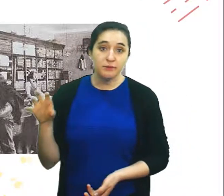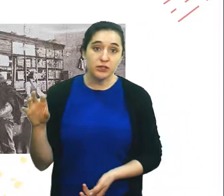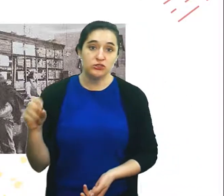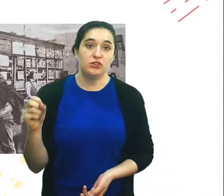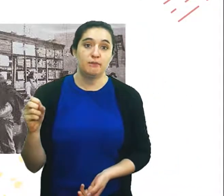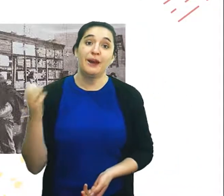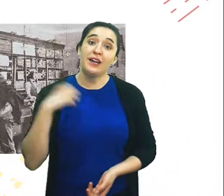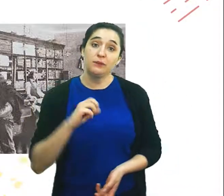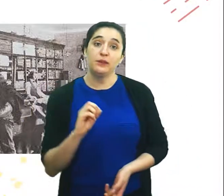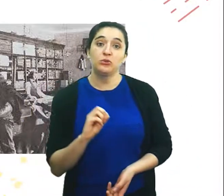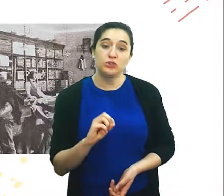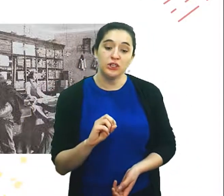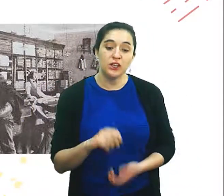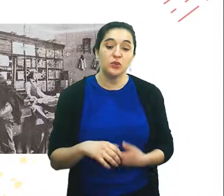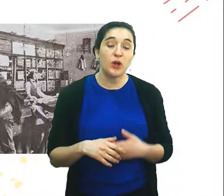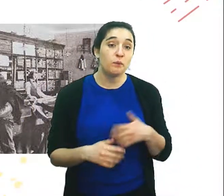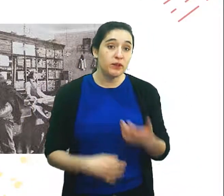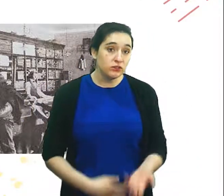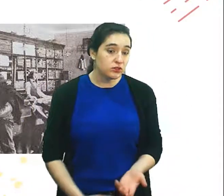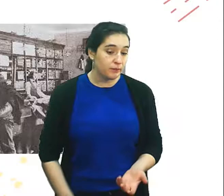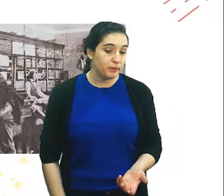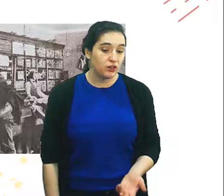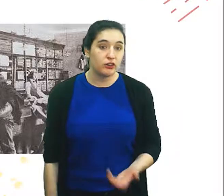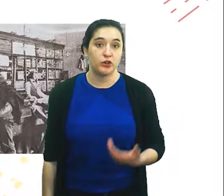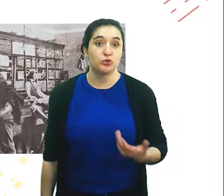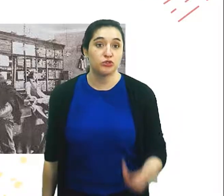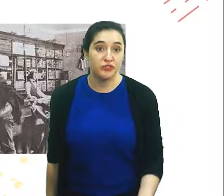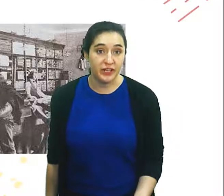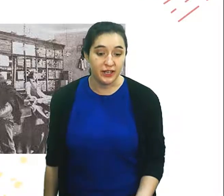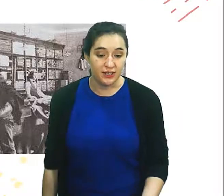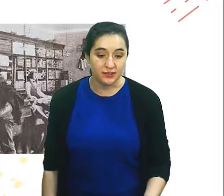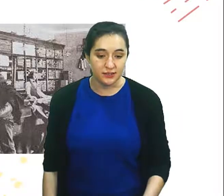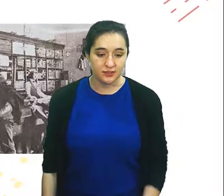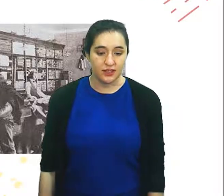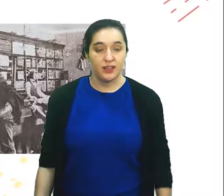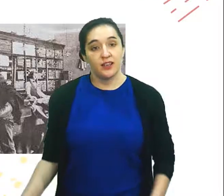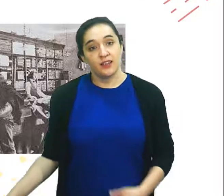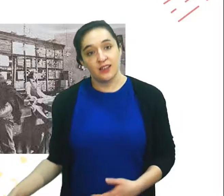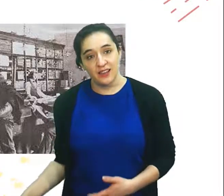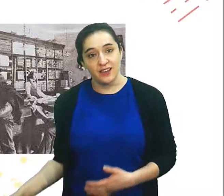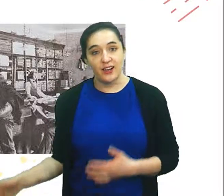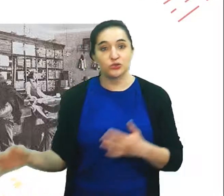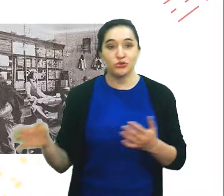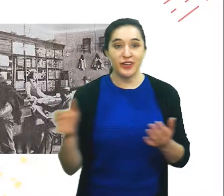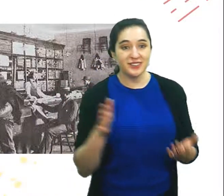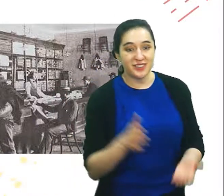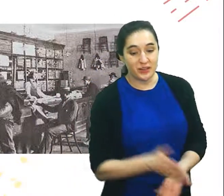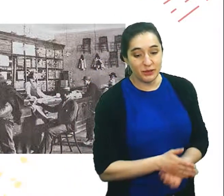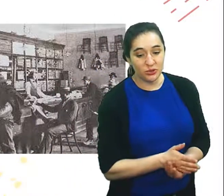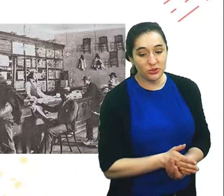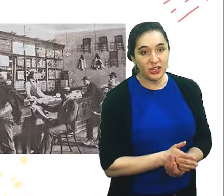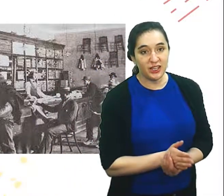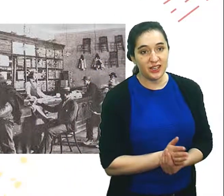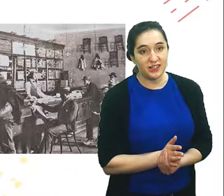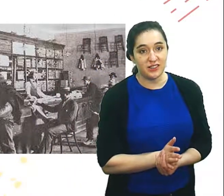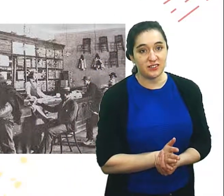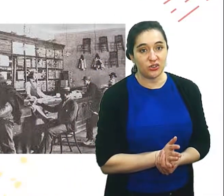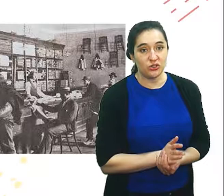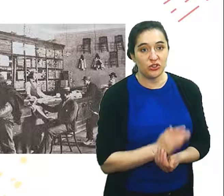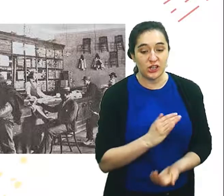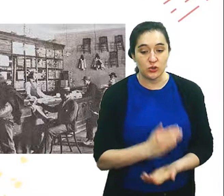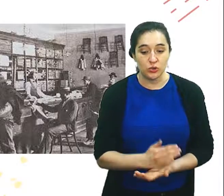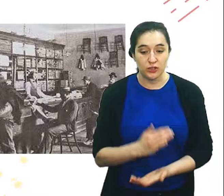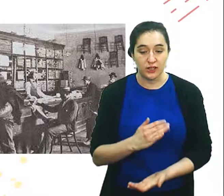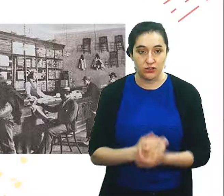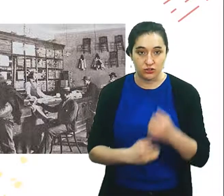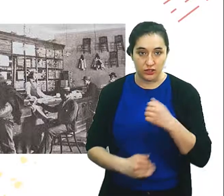esta inversión va a repercutir en un aumento también en los recursos fiscales, que a su vez repercute en el desarrollo